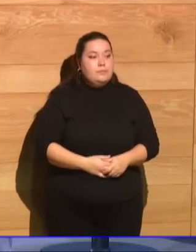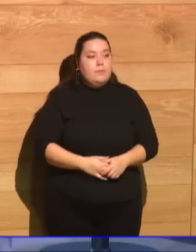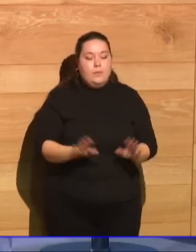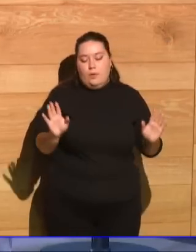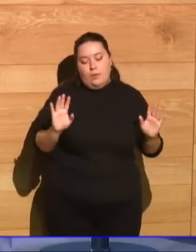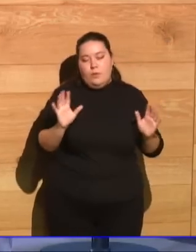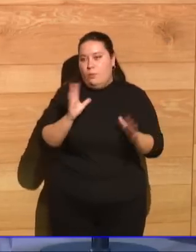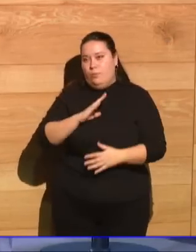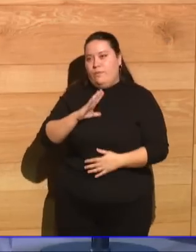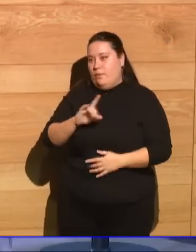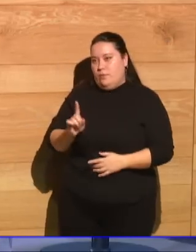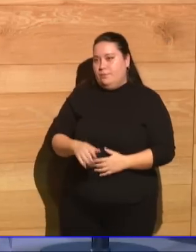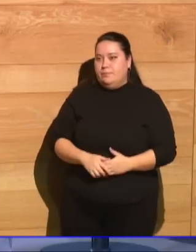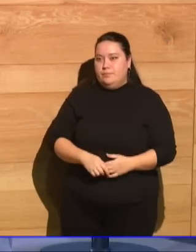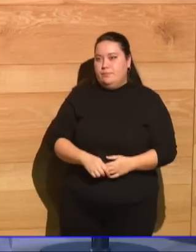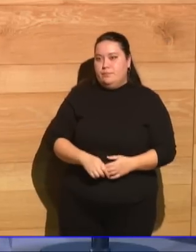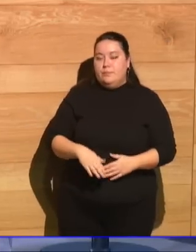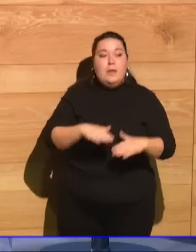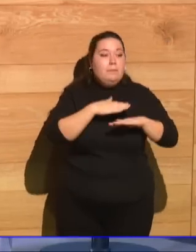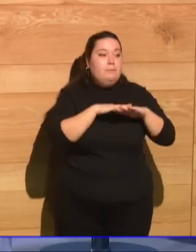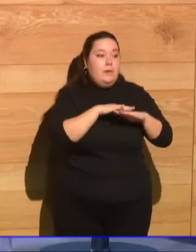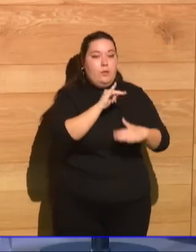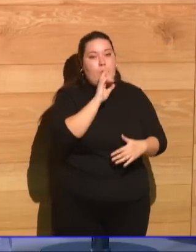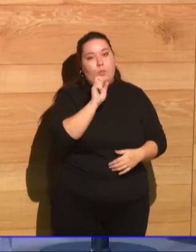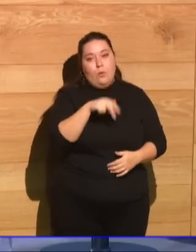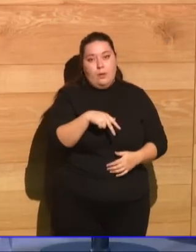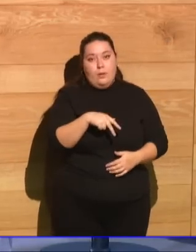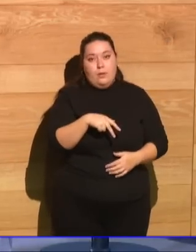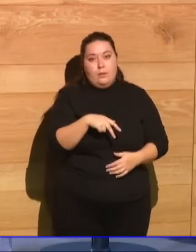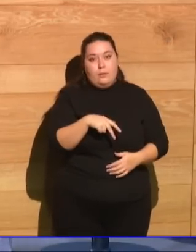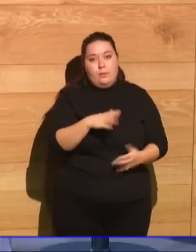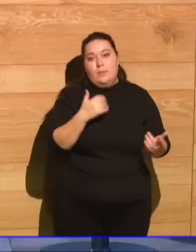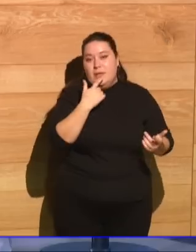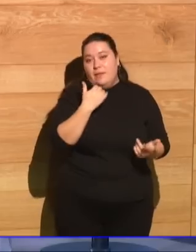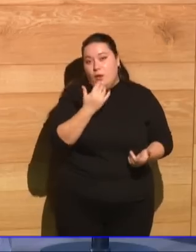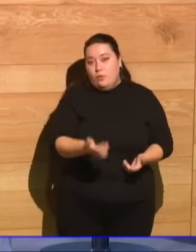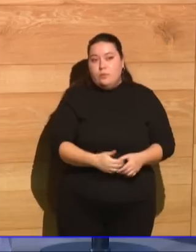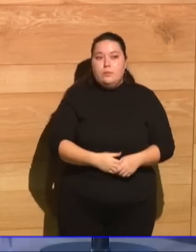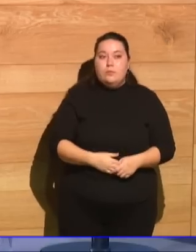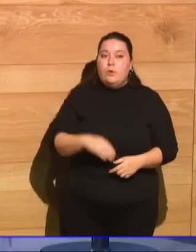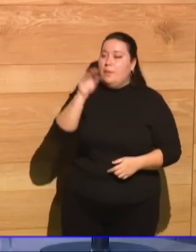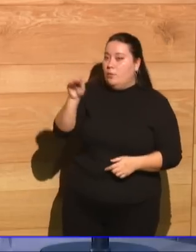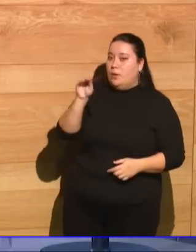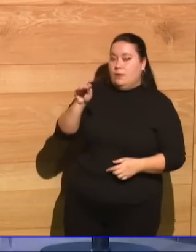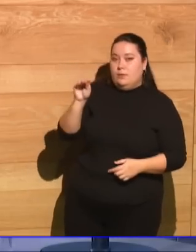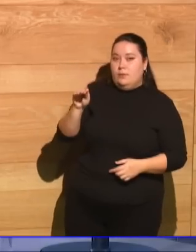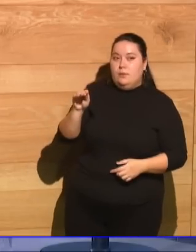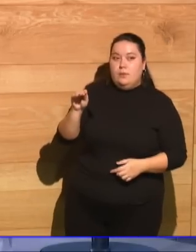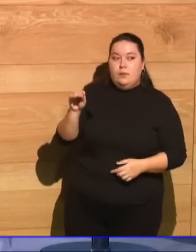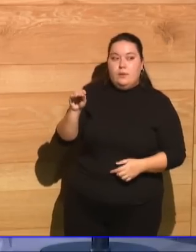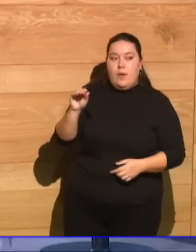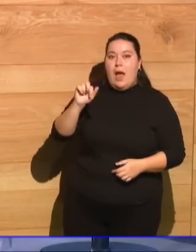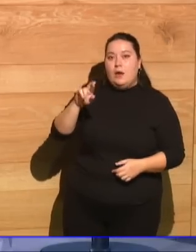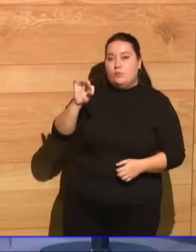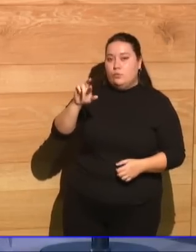No. Perdona, Juan. Perdona, Faltaría más. ¿Vas a hacer un disclaimer? No, voy a preguntarte. Arturo González Campos,